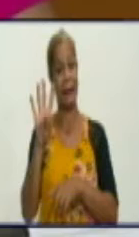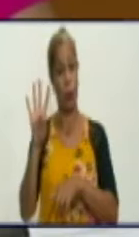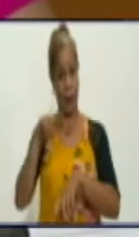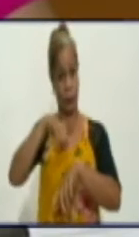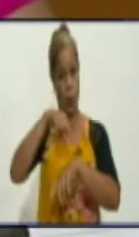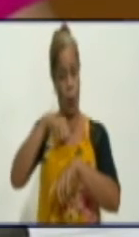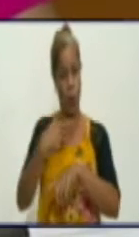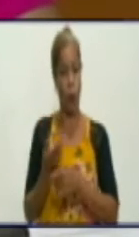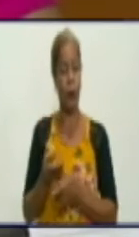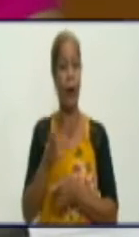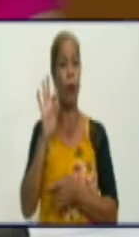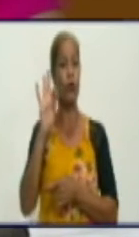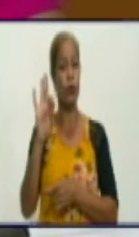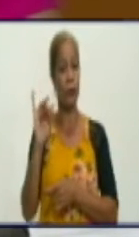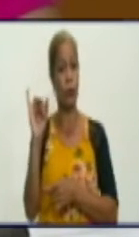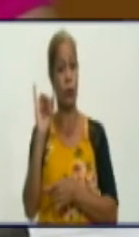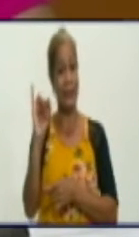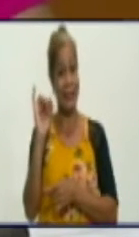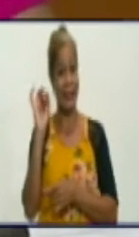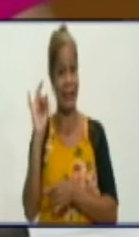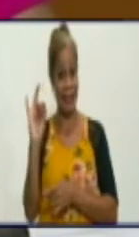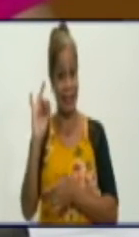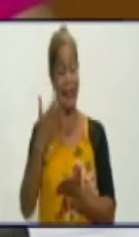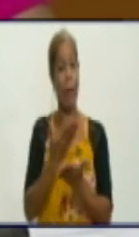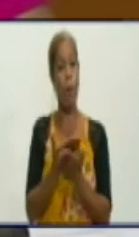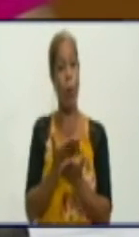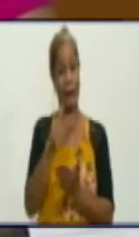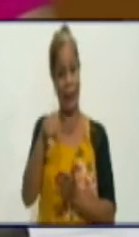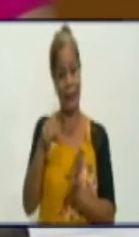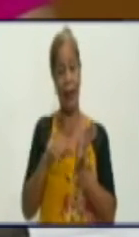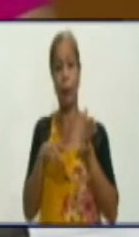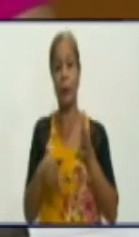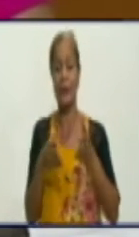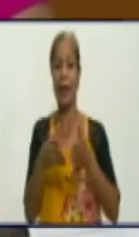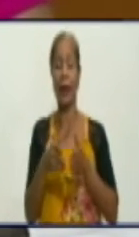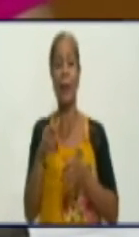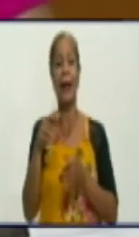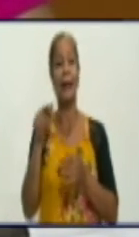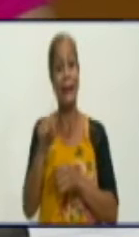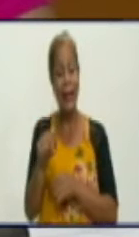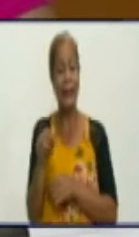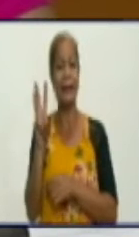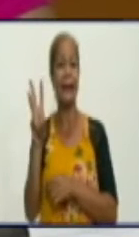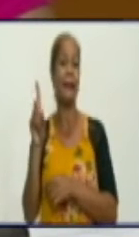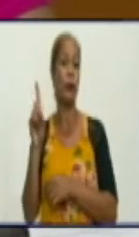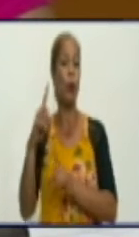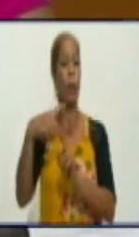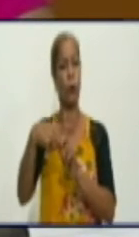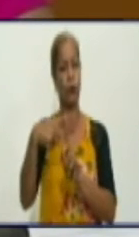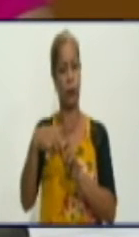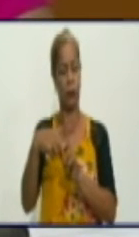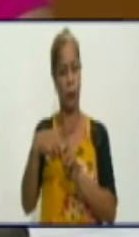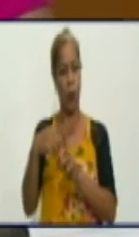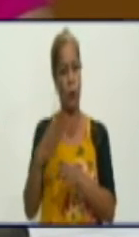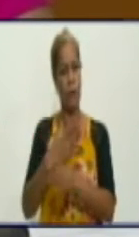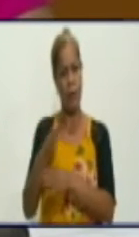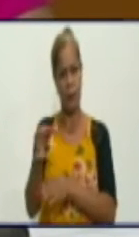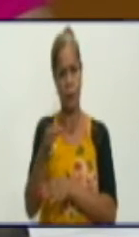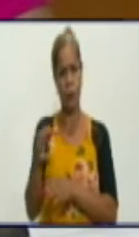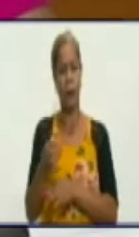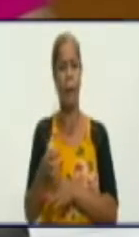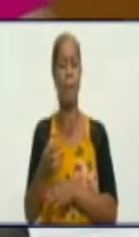las 867 muestras procesadas acá en la provincia, de ellas 31 fueron positivas, pertenecientes a los municipios